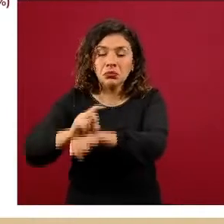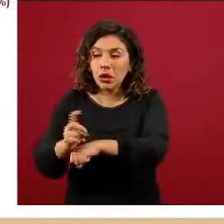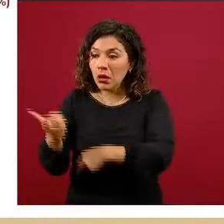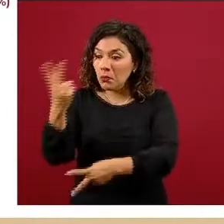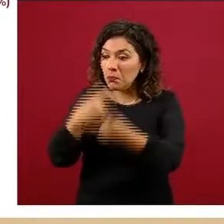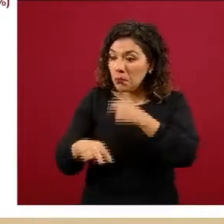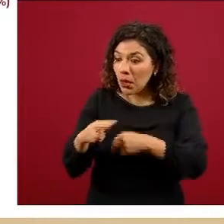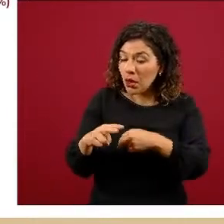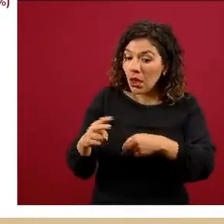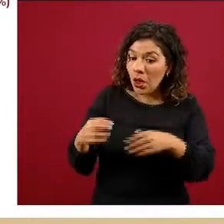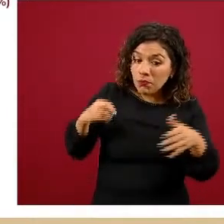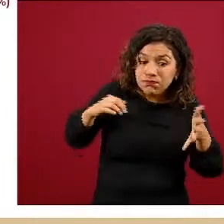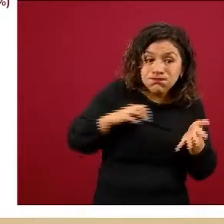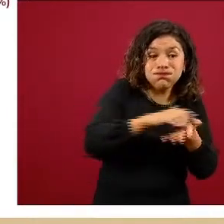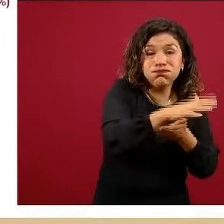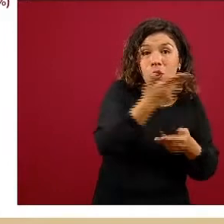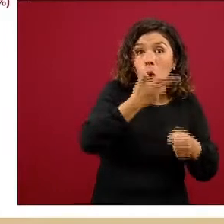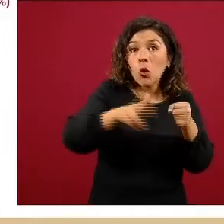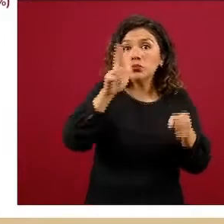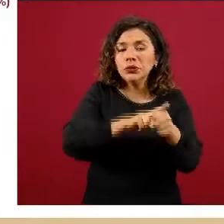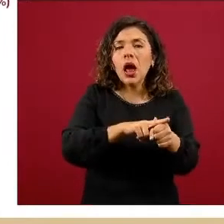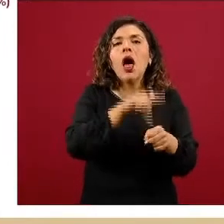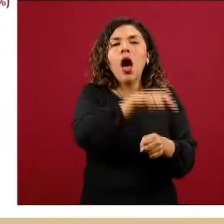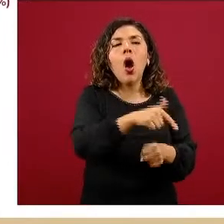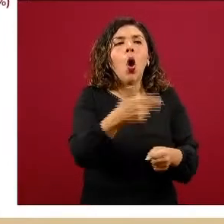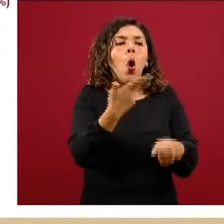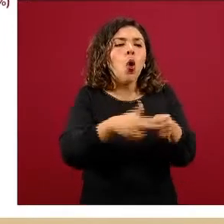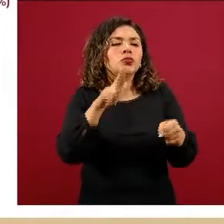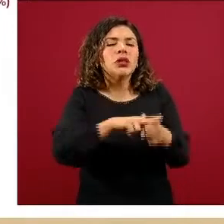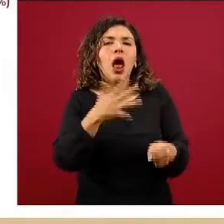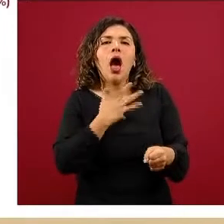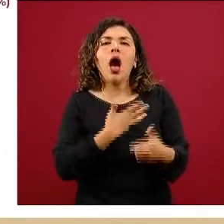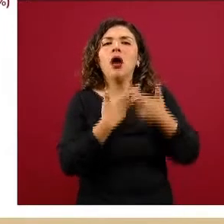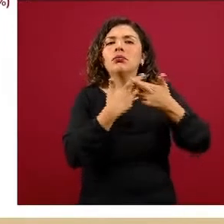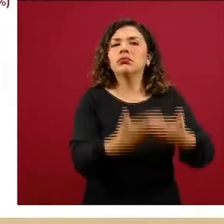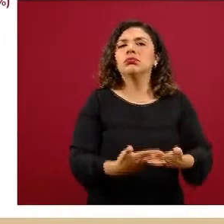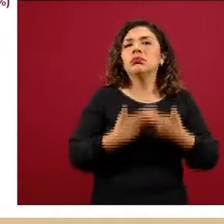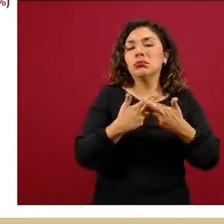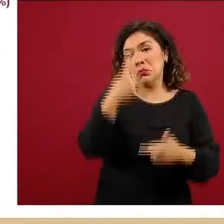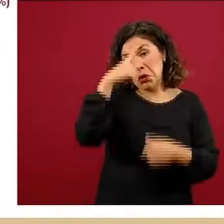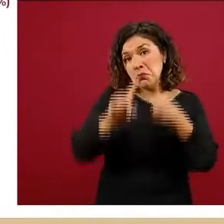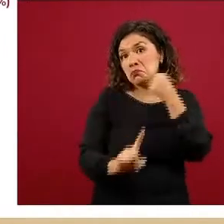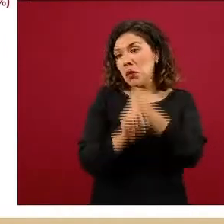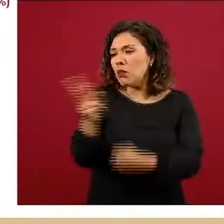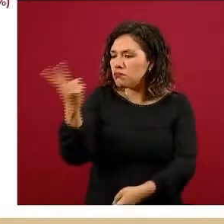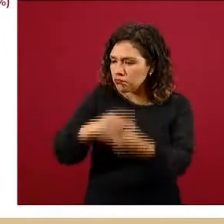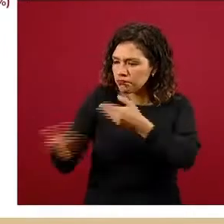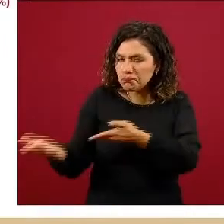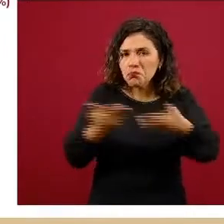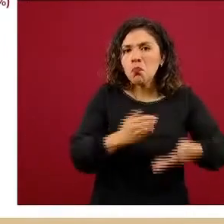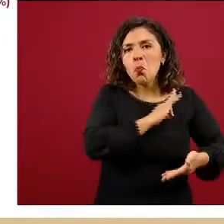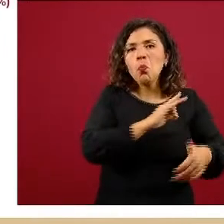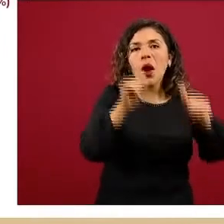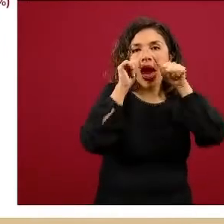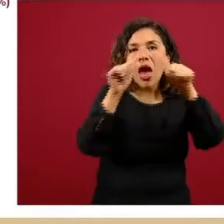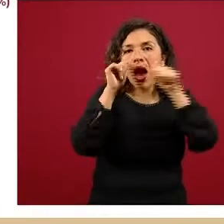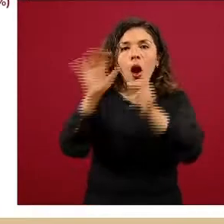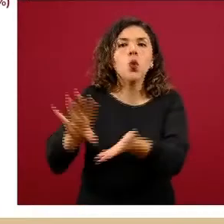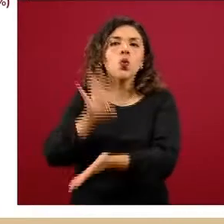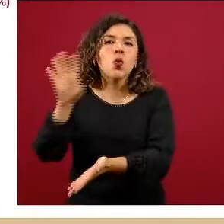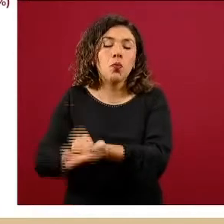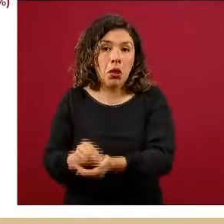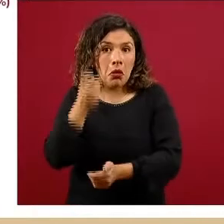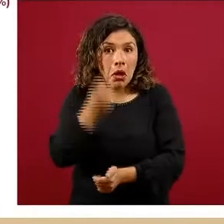sea menor a la cantidad de camas disponibles, de espacios disponibles para atención. Y hemos logrado